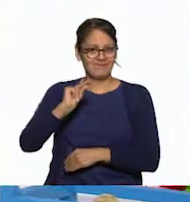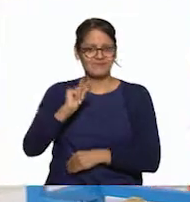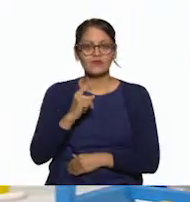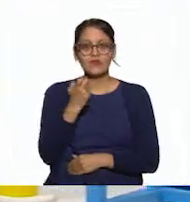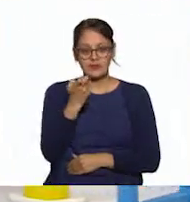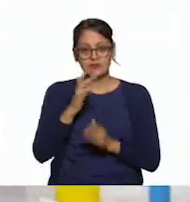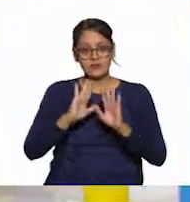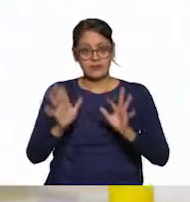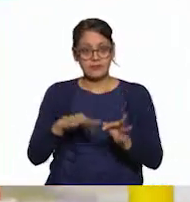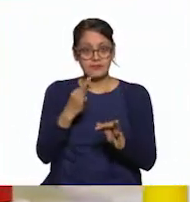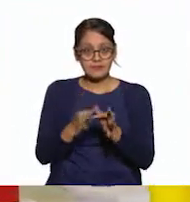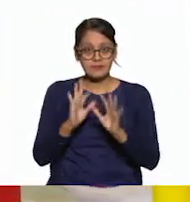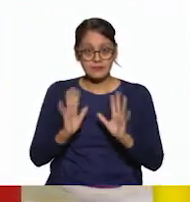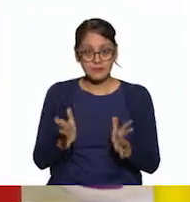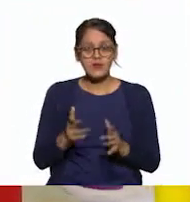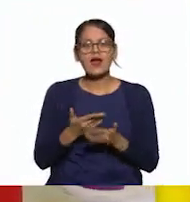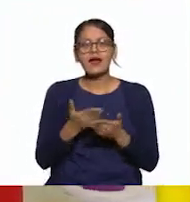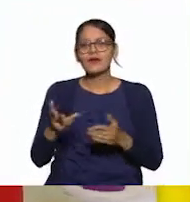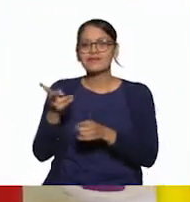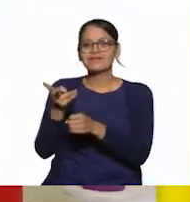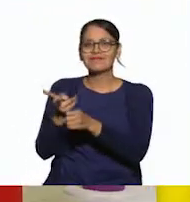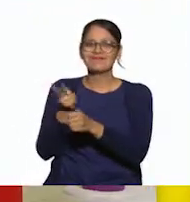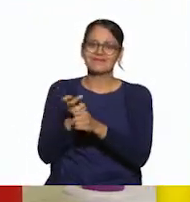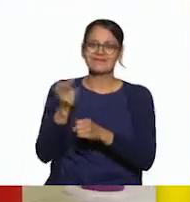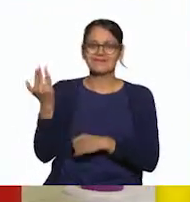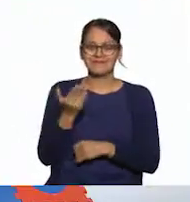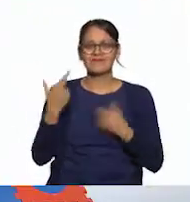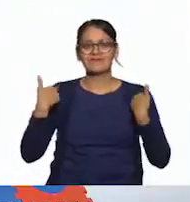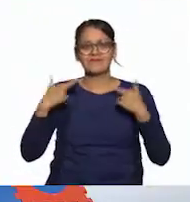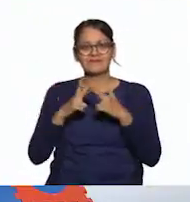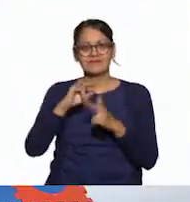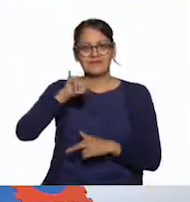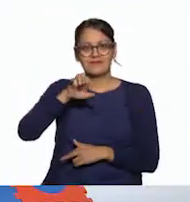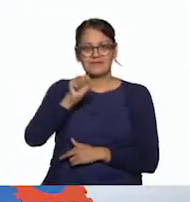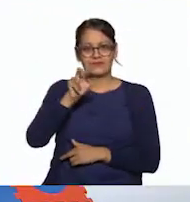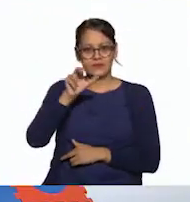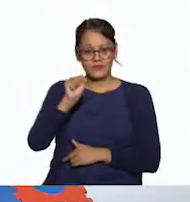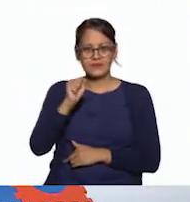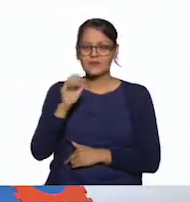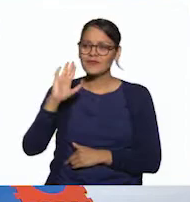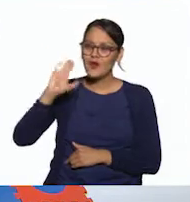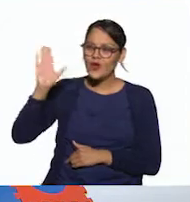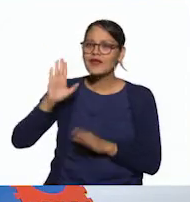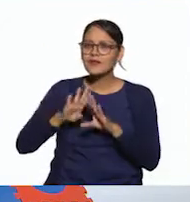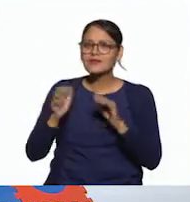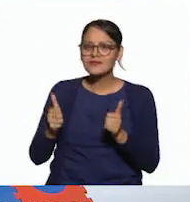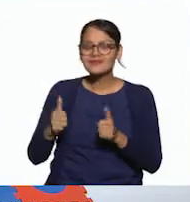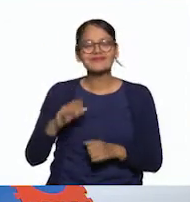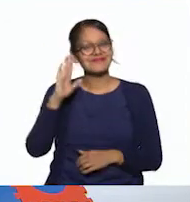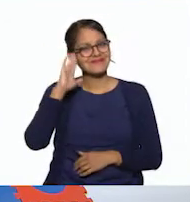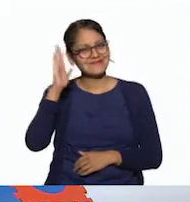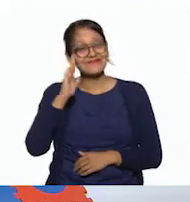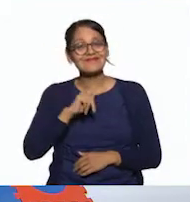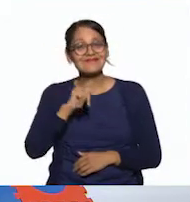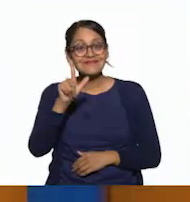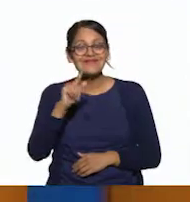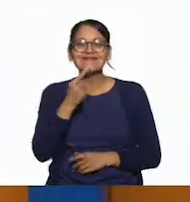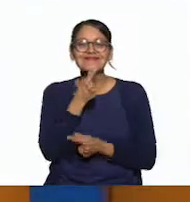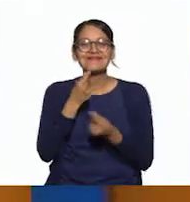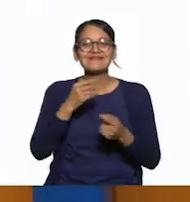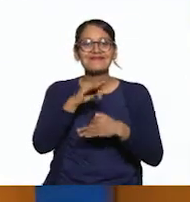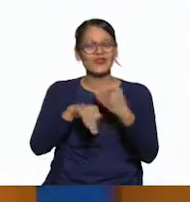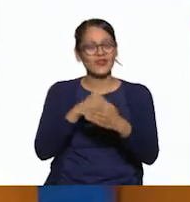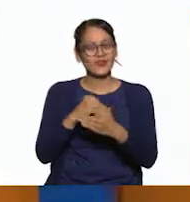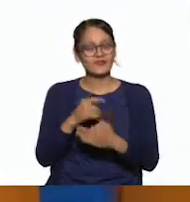hecho esto, vamos a darle la bienvenida al maestro Jesús. Hola, maestro, ¿cómo estás? Hola, Pilar, ¿cómo estás? Bien, bien, gracias. Hola, ¿qué tal, niñas y